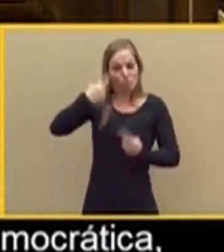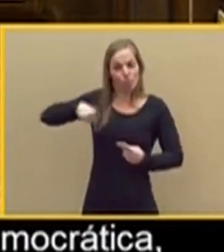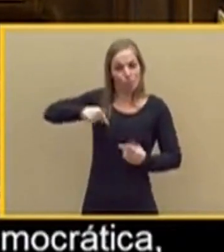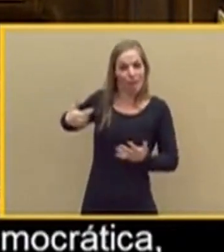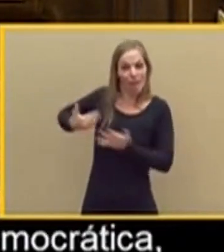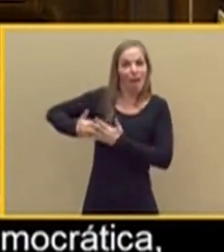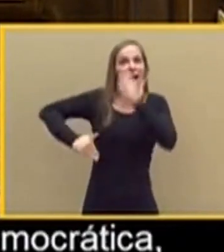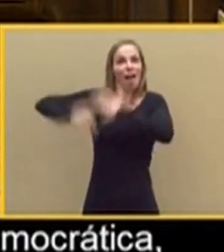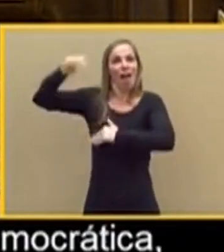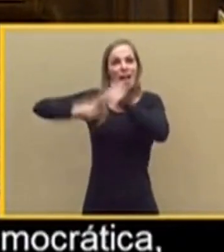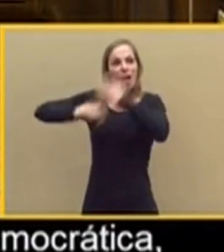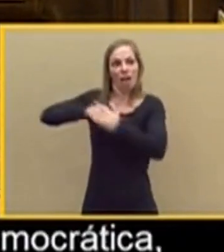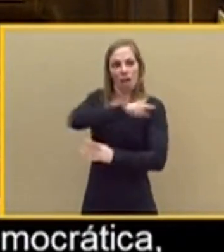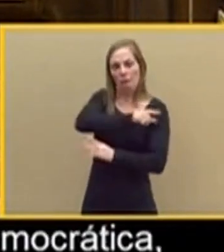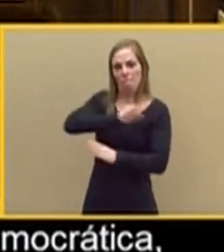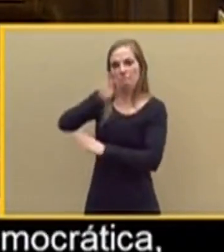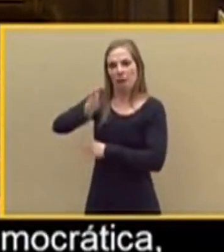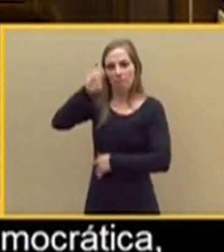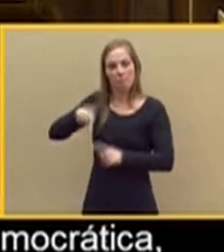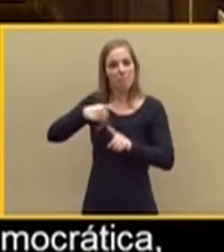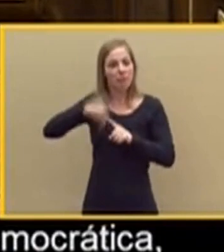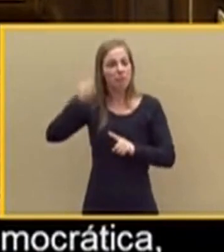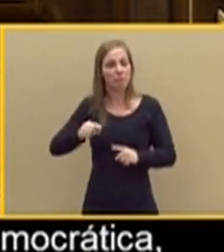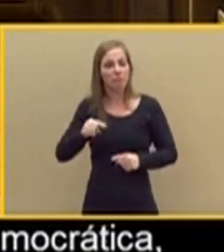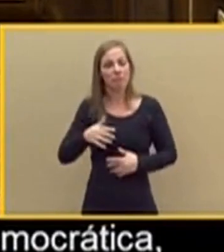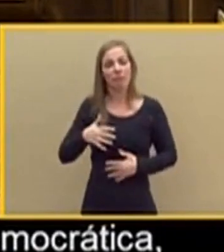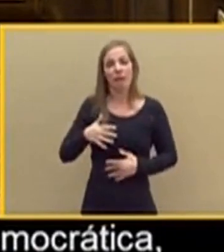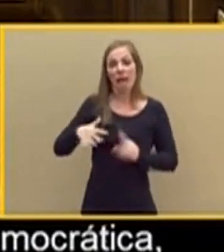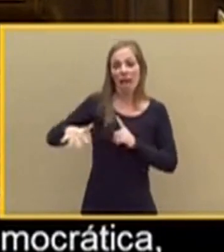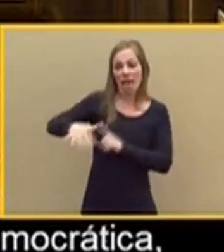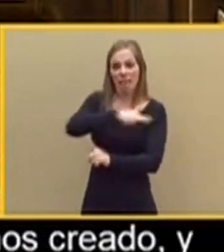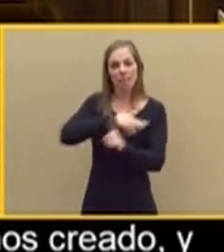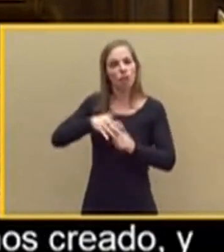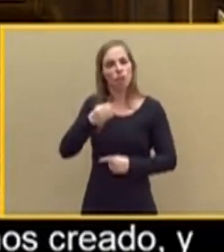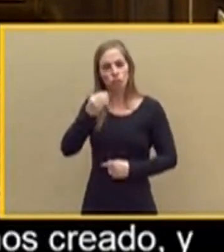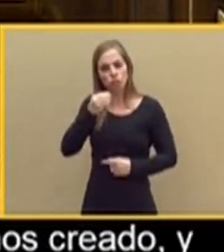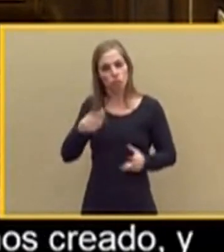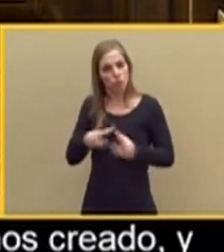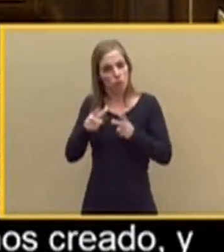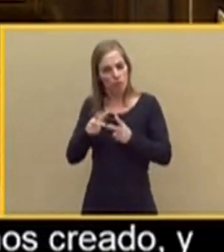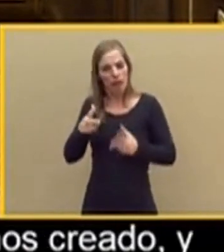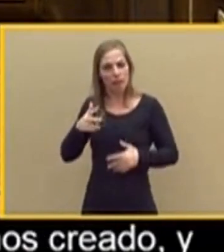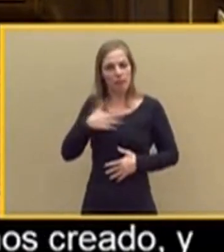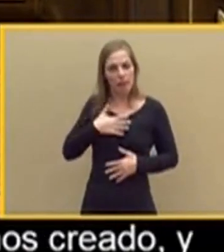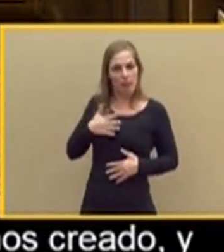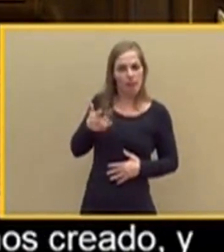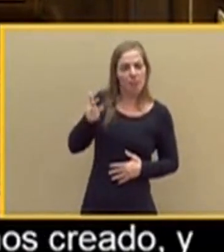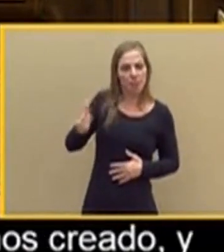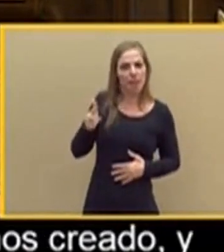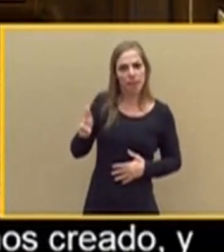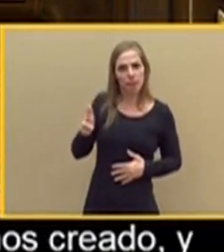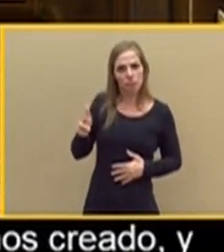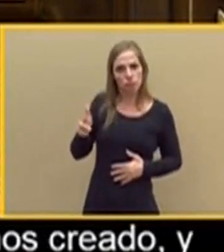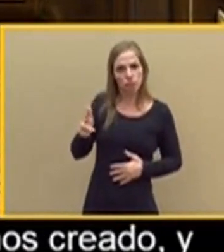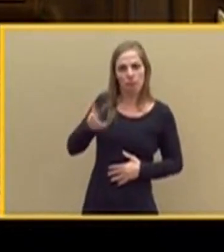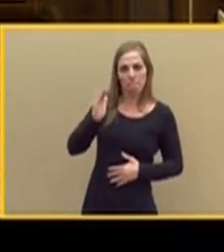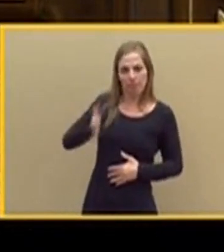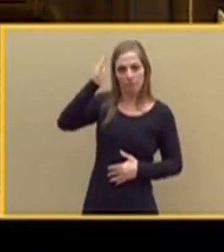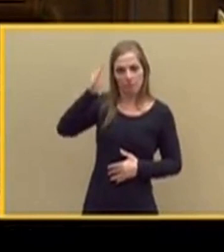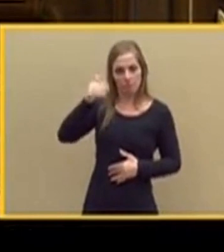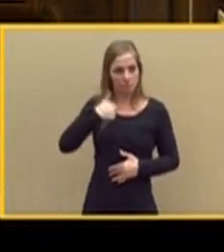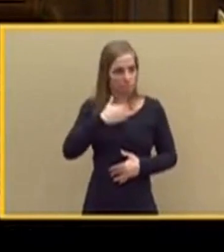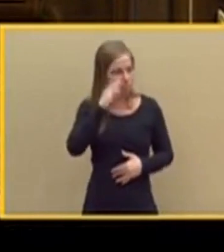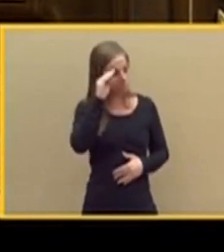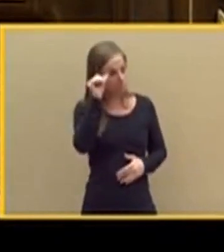creado y socava el Estado social y de derecho. Yo creo, sinceramente, señor Espinosa, y después de